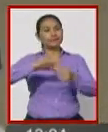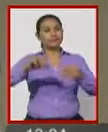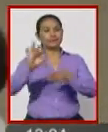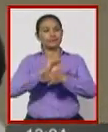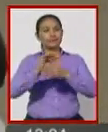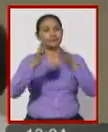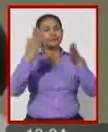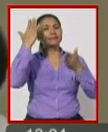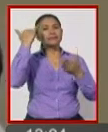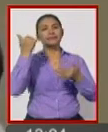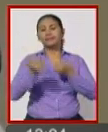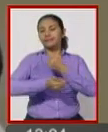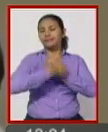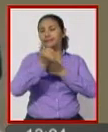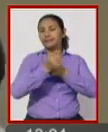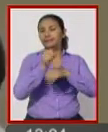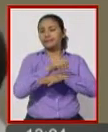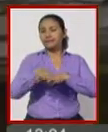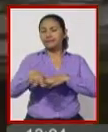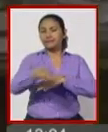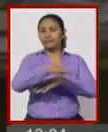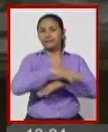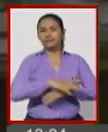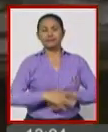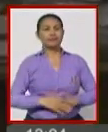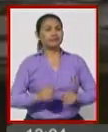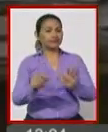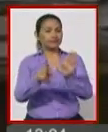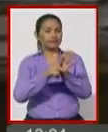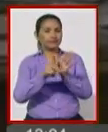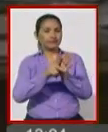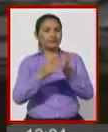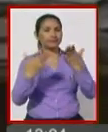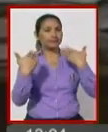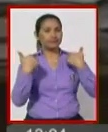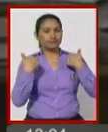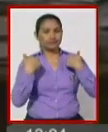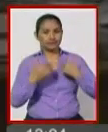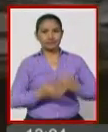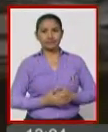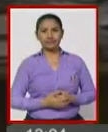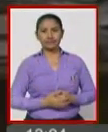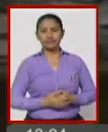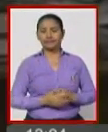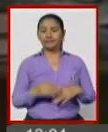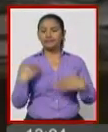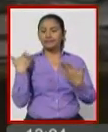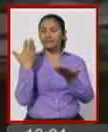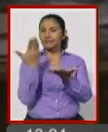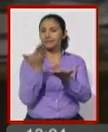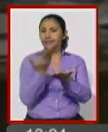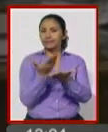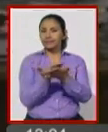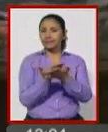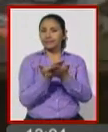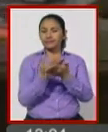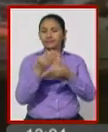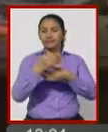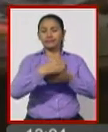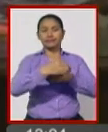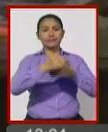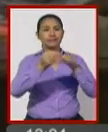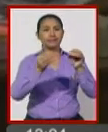funcionarios por existir el riesgo de que influyan ellos. La prohibición que tiene de concurrir al